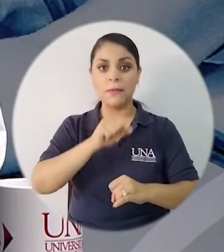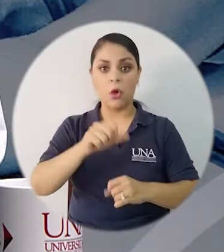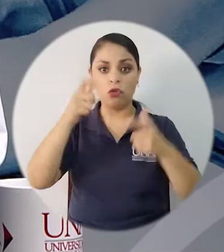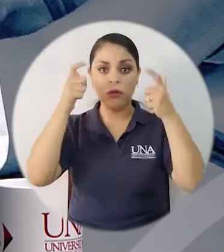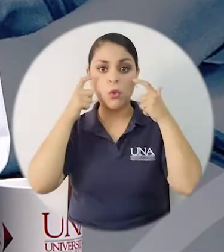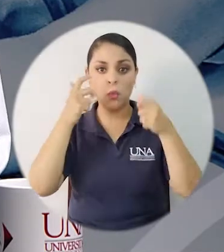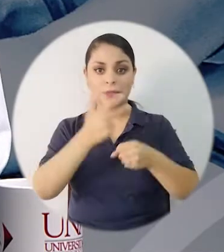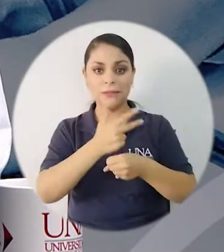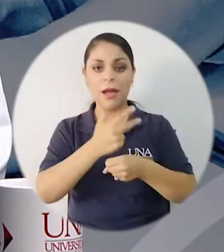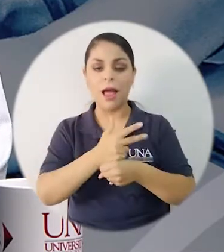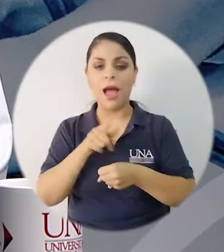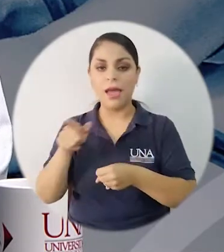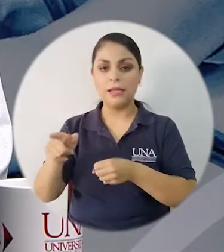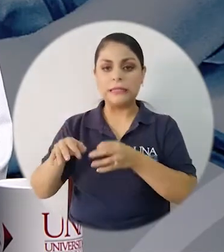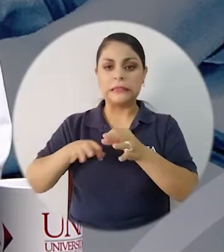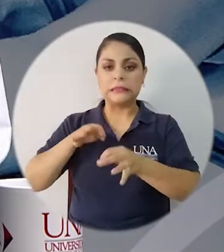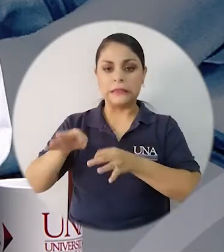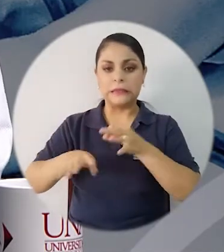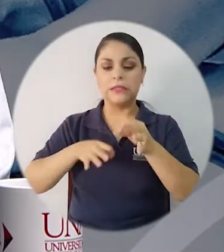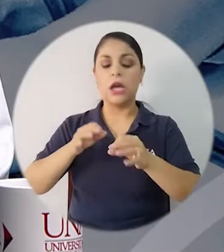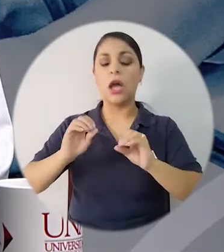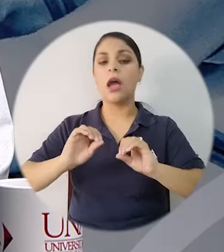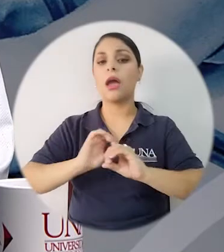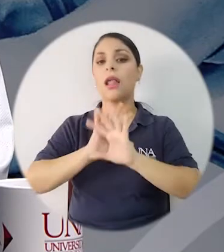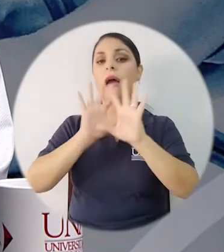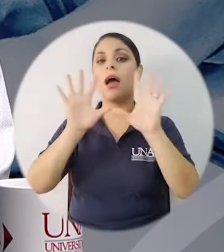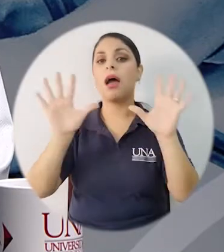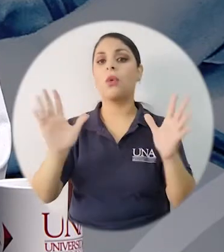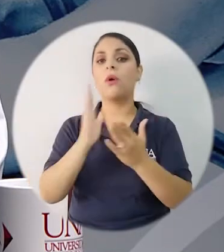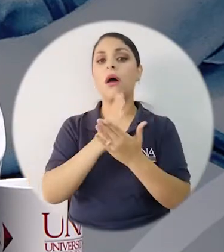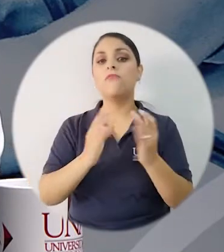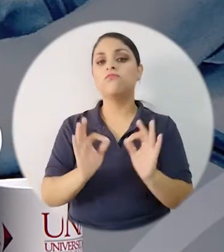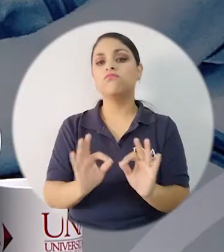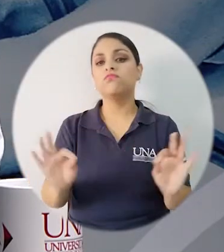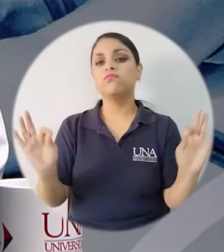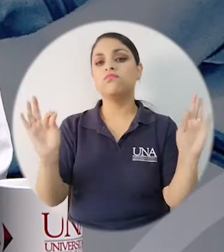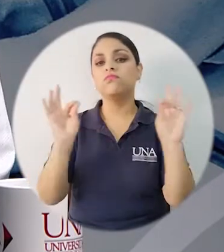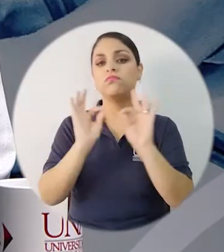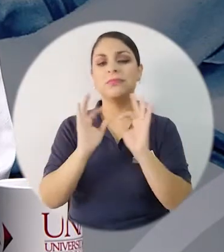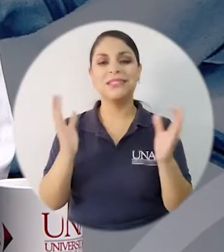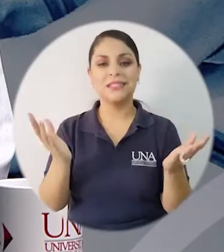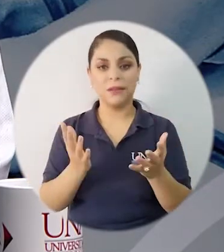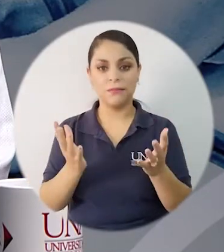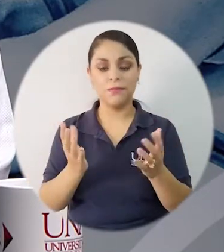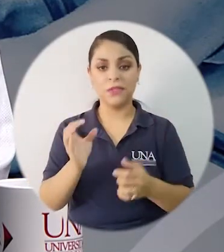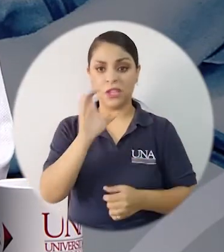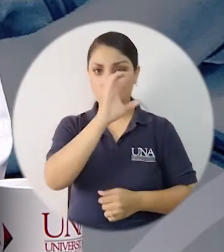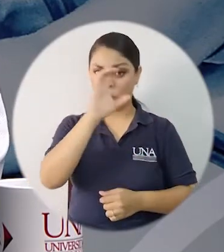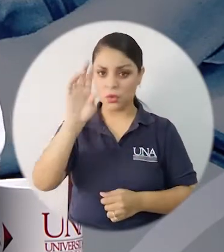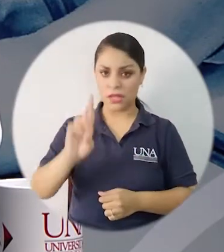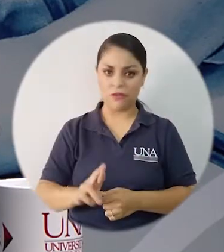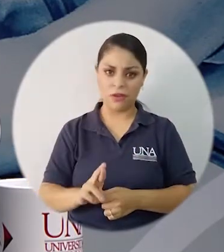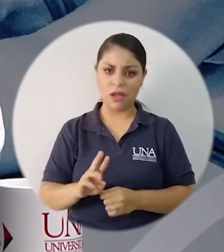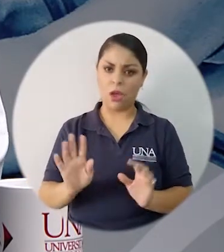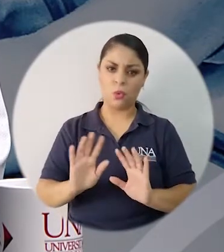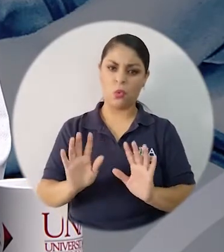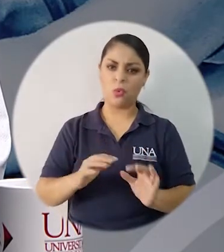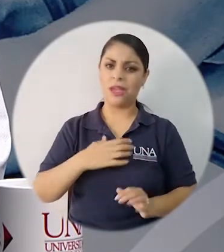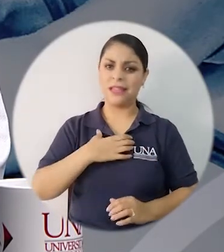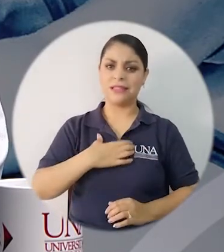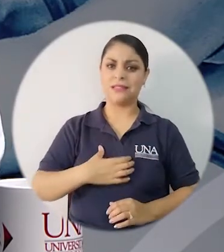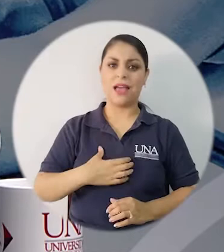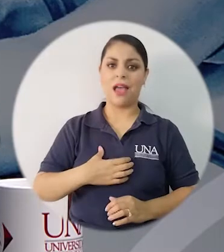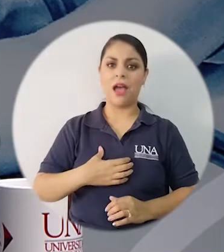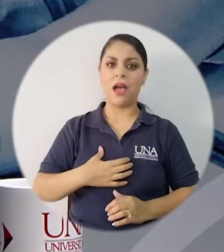reino de Guatemala, deja más que claro un elemento fundamental. Costa Rica no desea